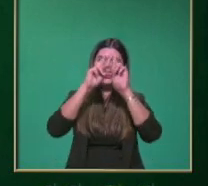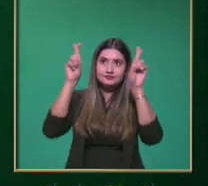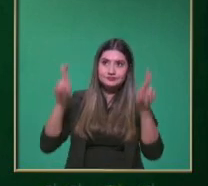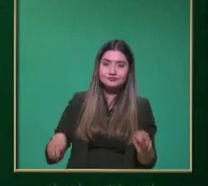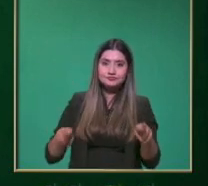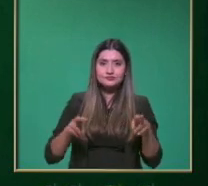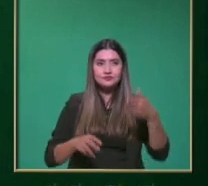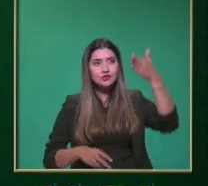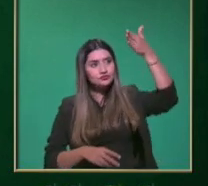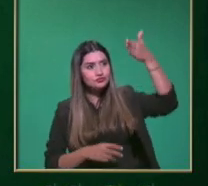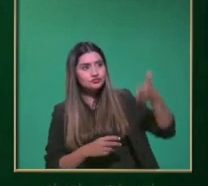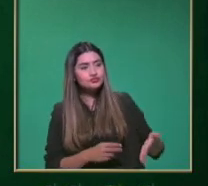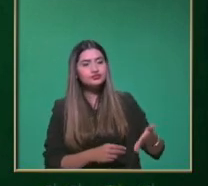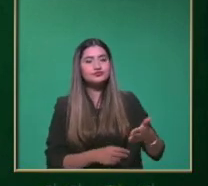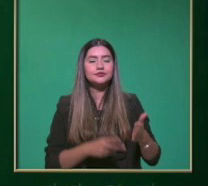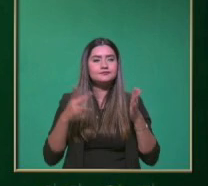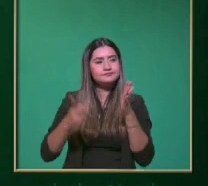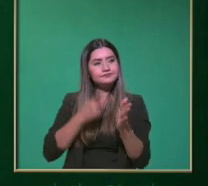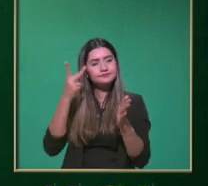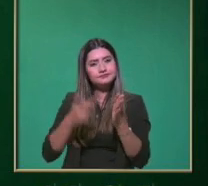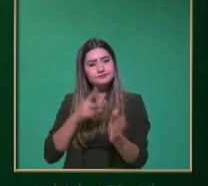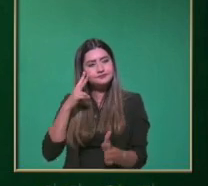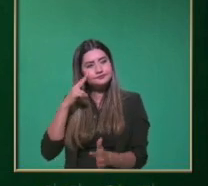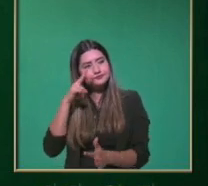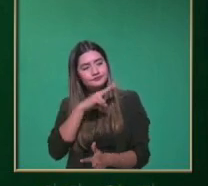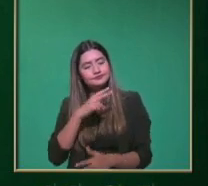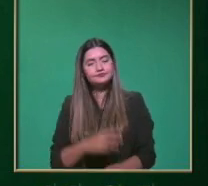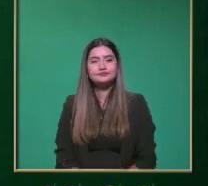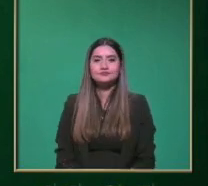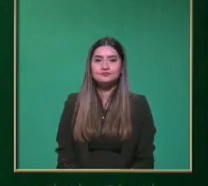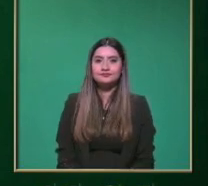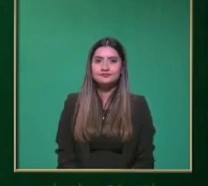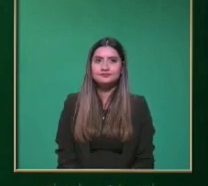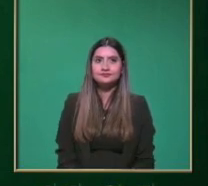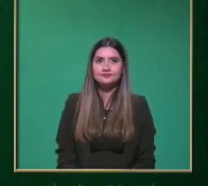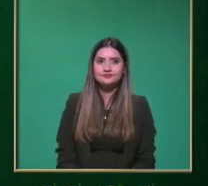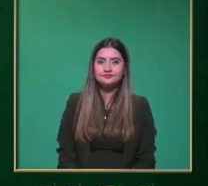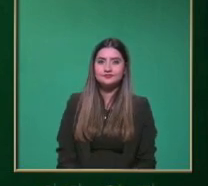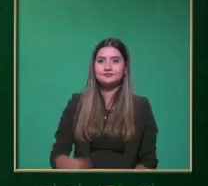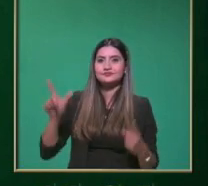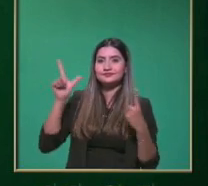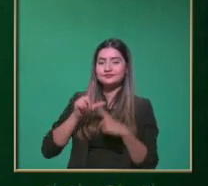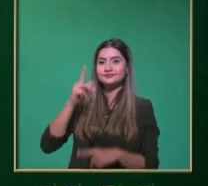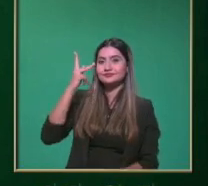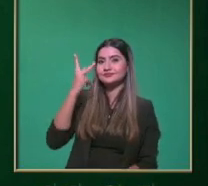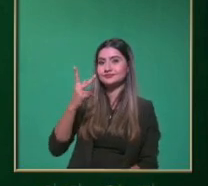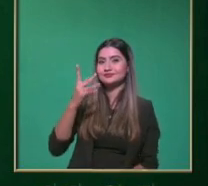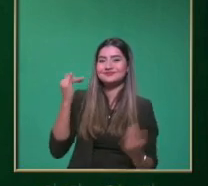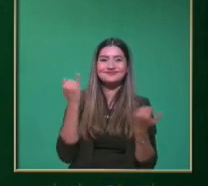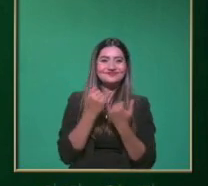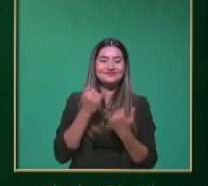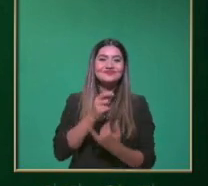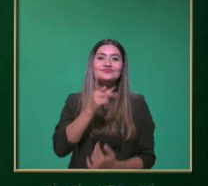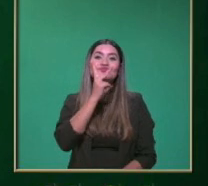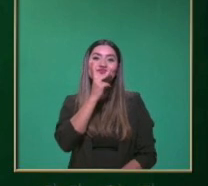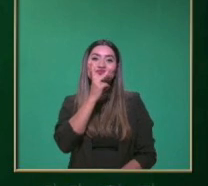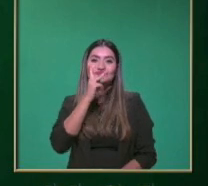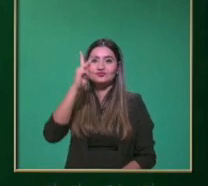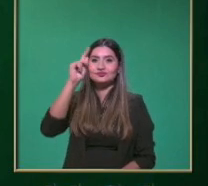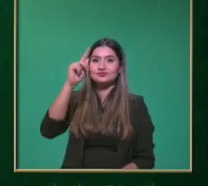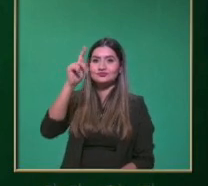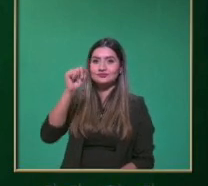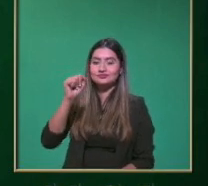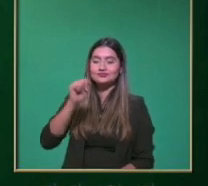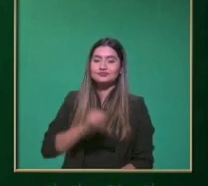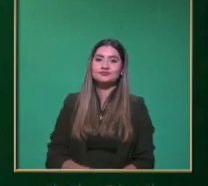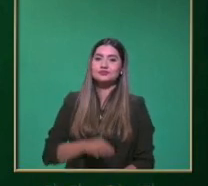pared, para que estés repitiendo el sonido de la letra. ¿Qué sonido era, maestra? ¡Pú! Como la pú de papá. De pato, de